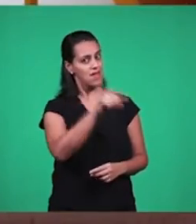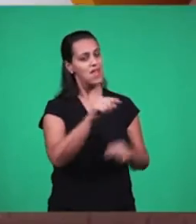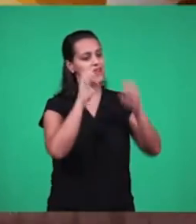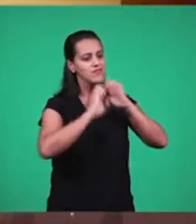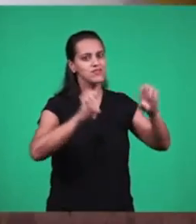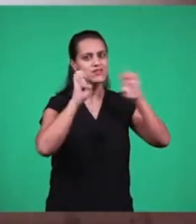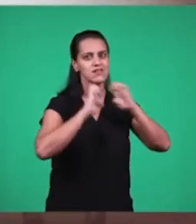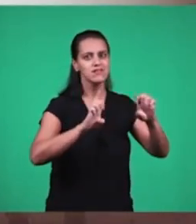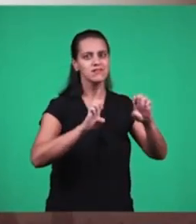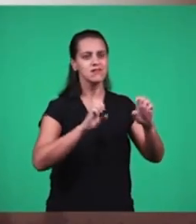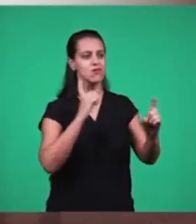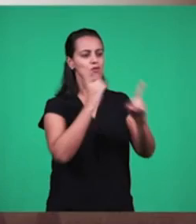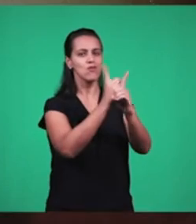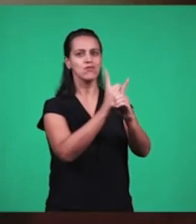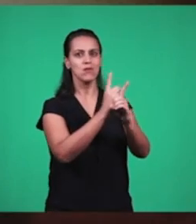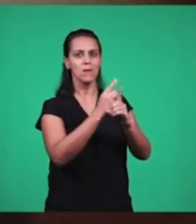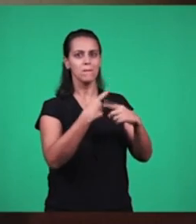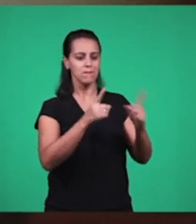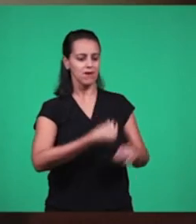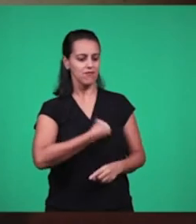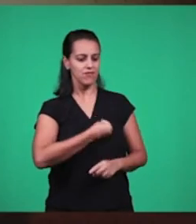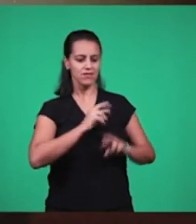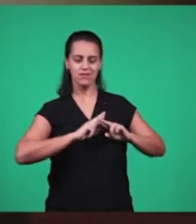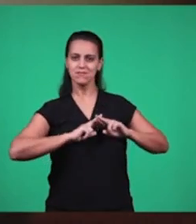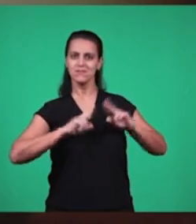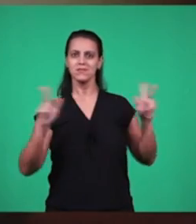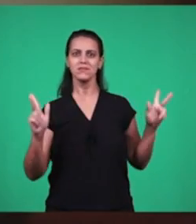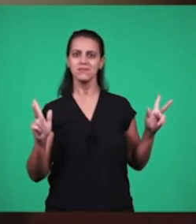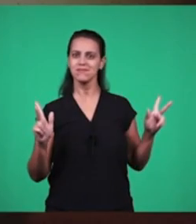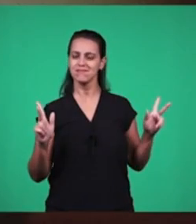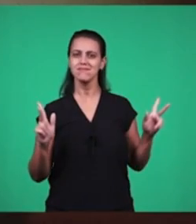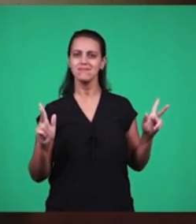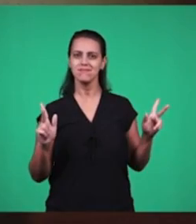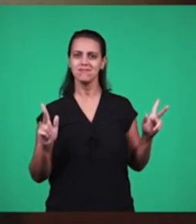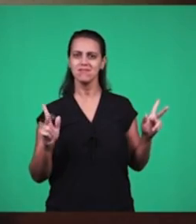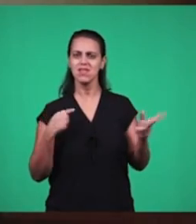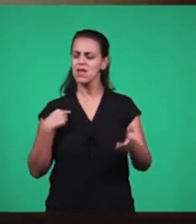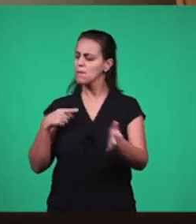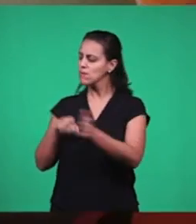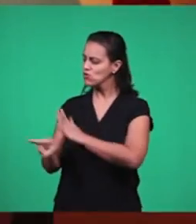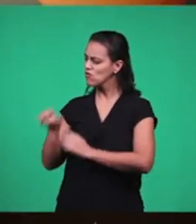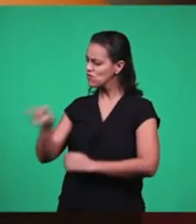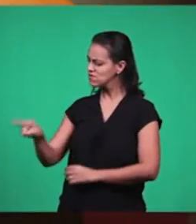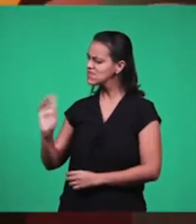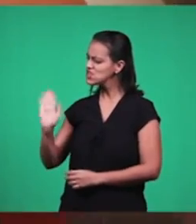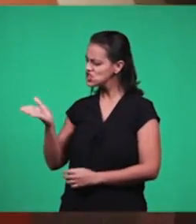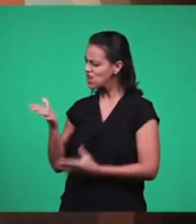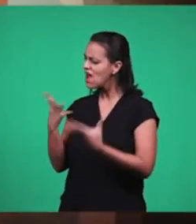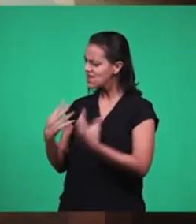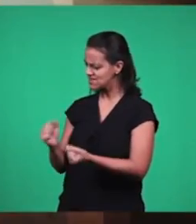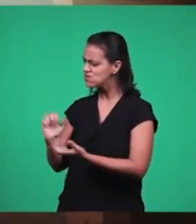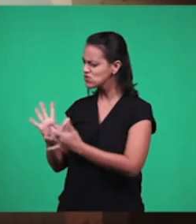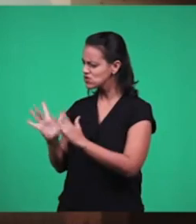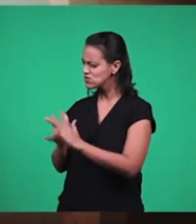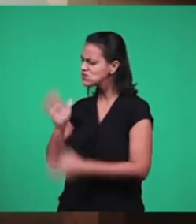su vida para siempre. «Charlotte, ¿ya aceptó a Cristo?», le preguntó Malan. Charlotte se